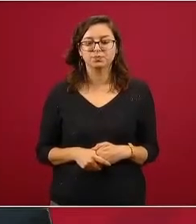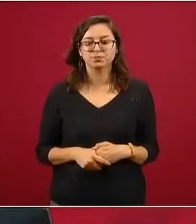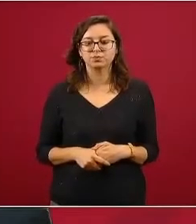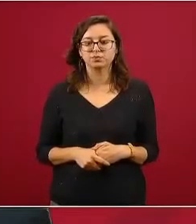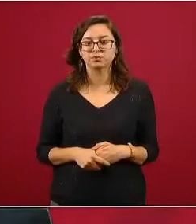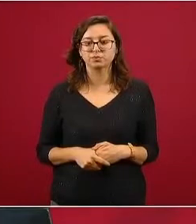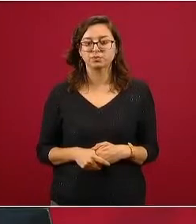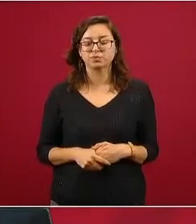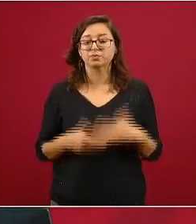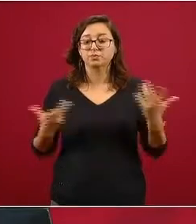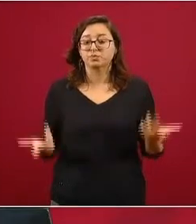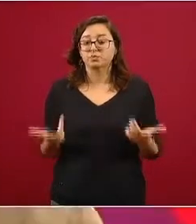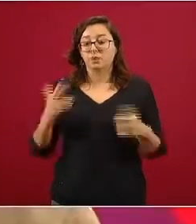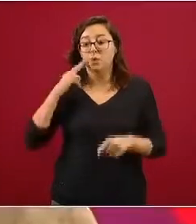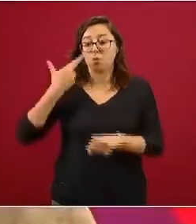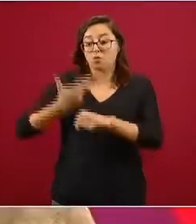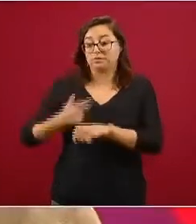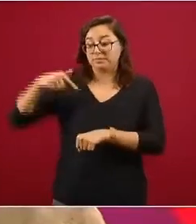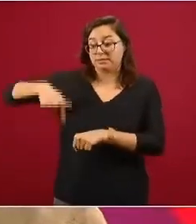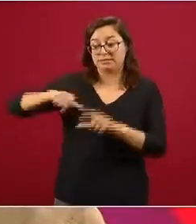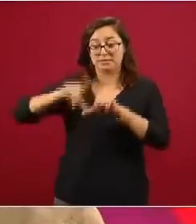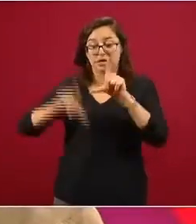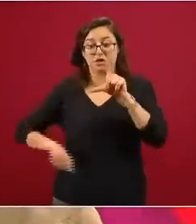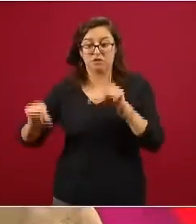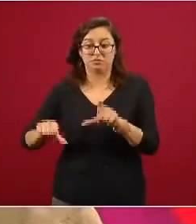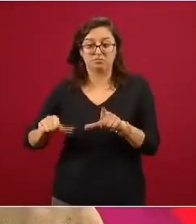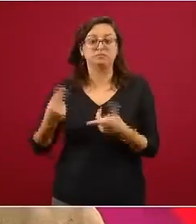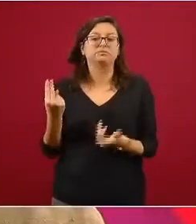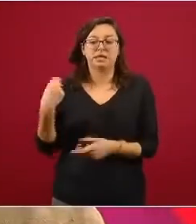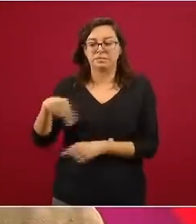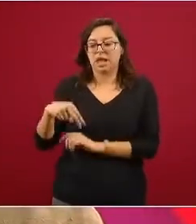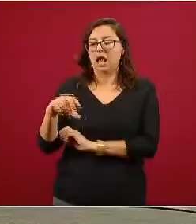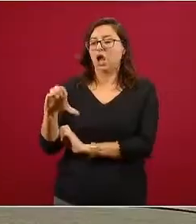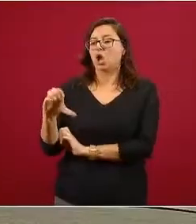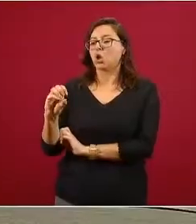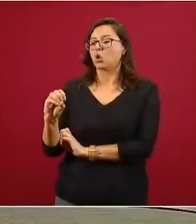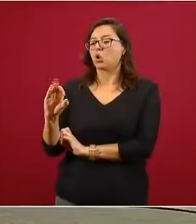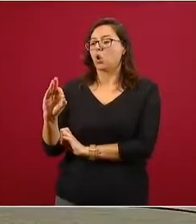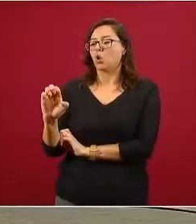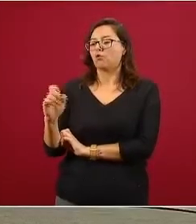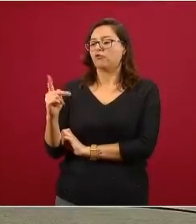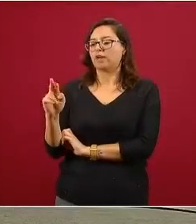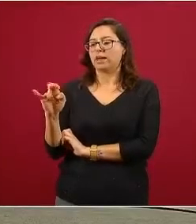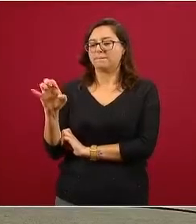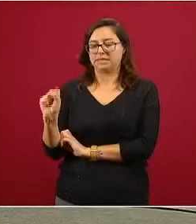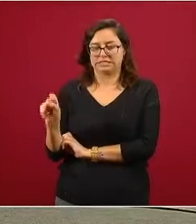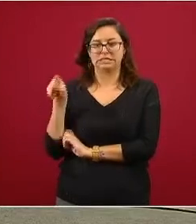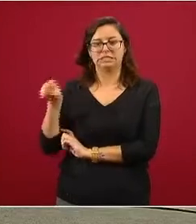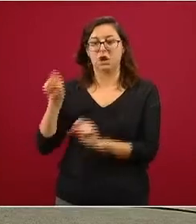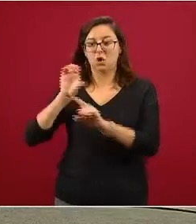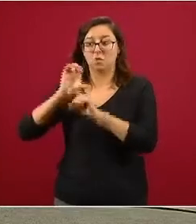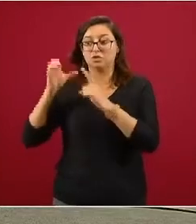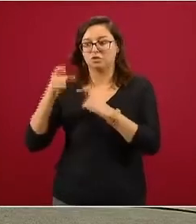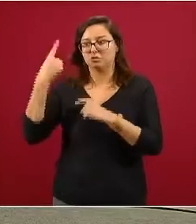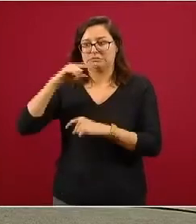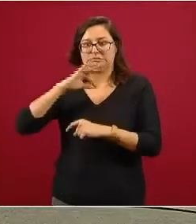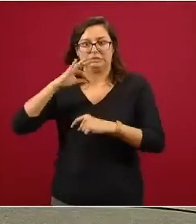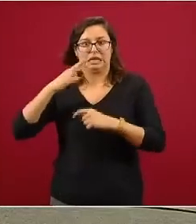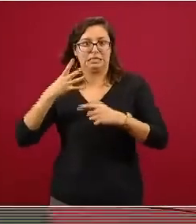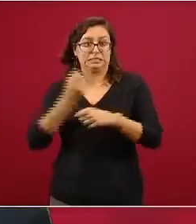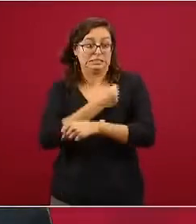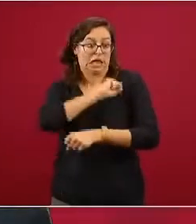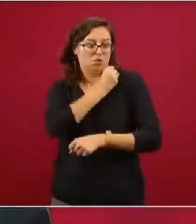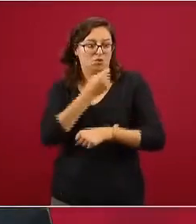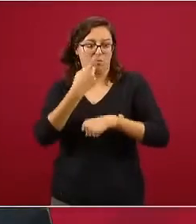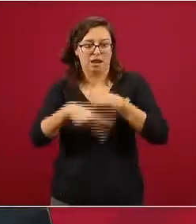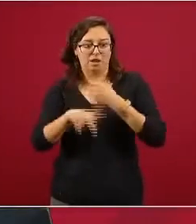agencia gubernamental encargada de eso en México se llama COFEPRIS, Comisión Federal para la Protección contra Riesgos Sanitarios, que tiene un comité específico que se llama